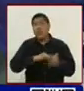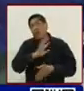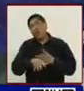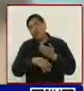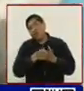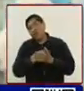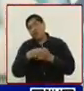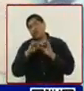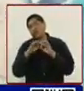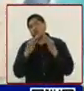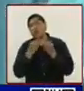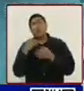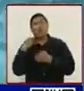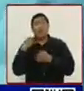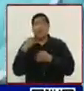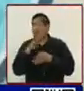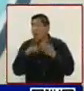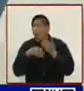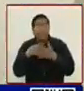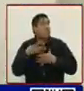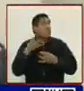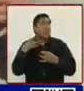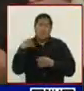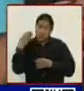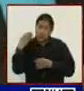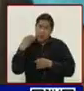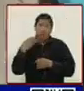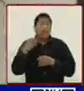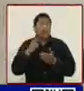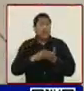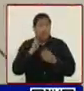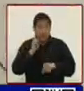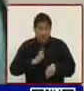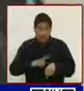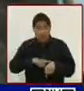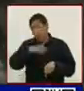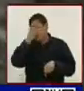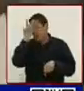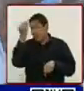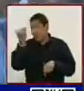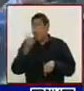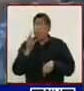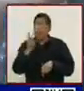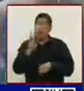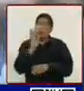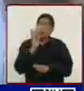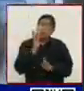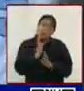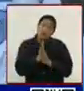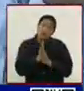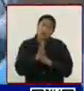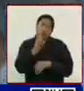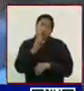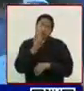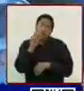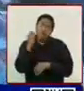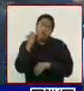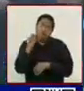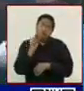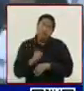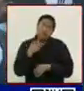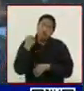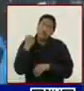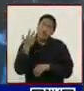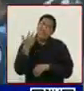la hinchada, a toda la familia celeste que se pueda dar cita a partir de esa hora. ¿Por qué? Porque a las 2 de la tarde, más o menos 2 y cuarto, va a estar